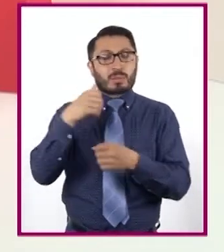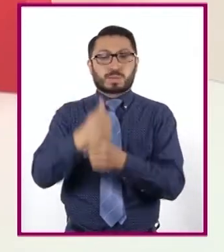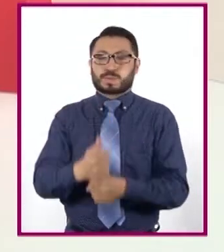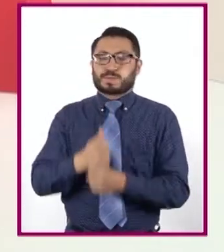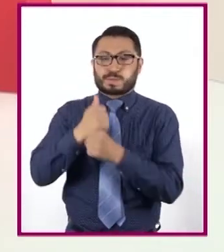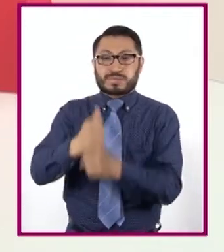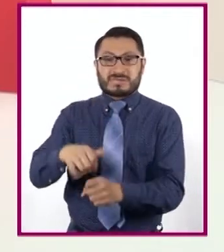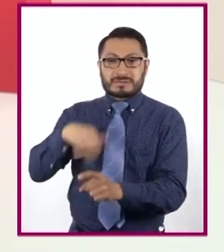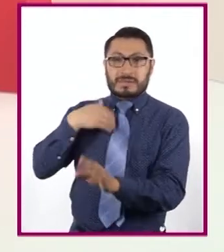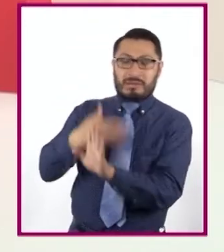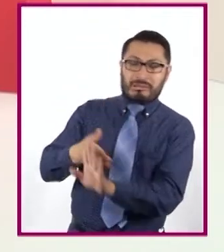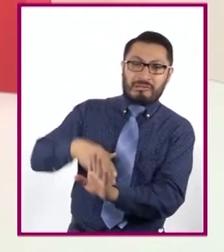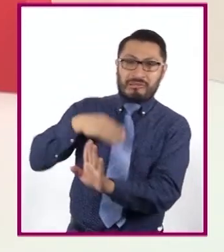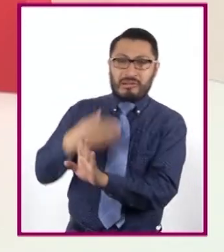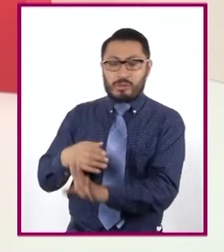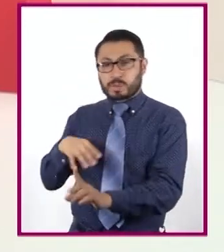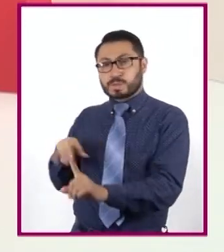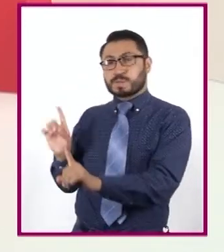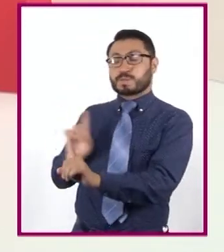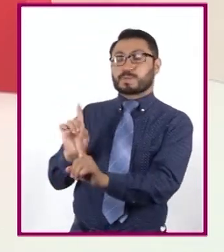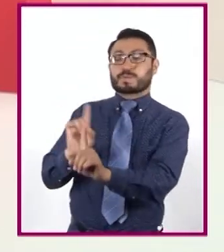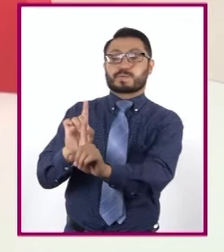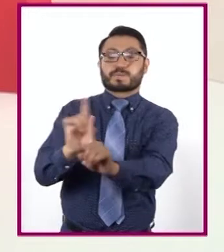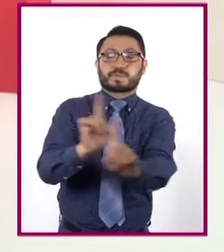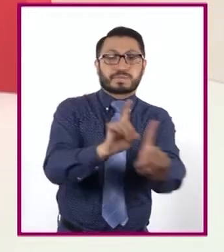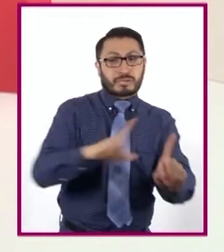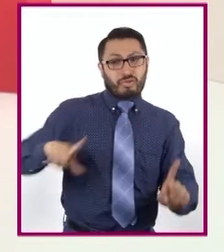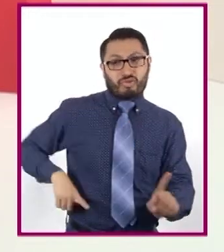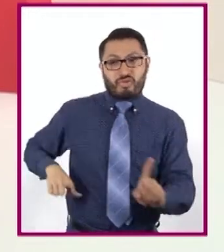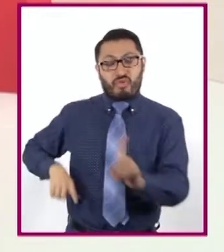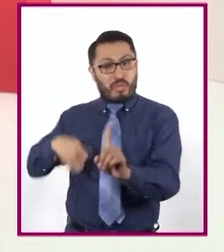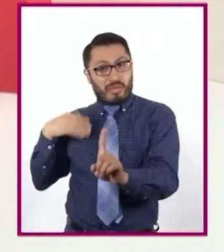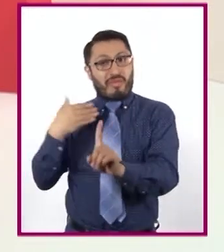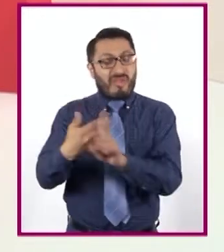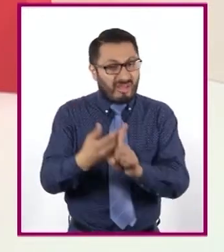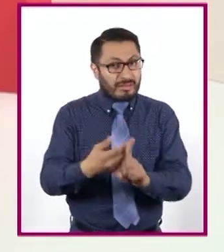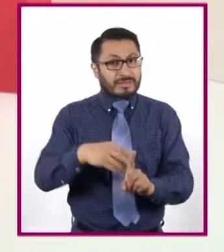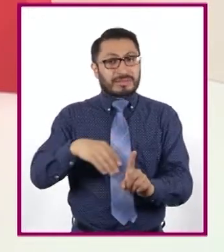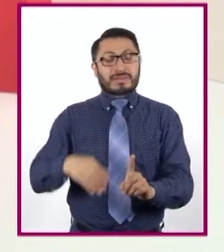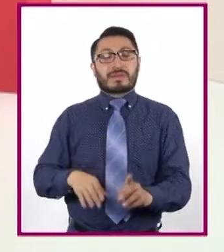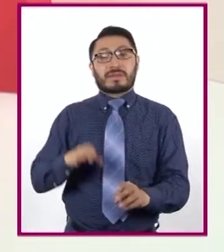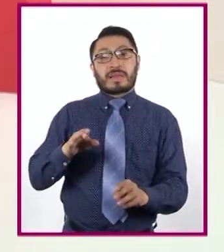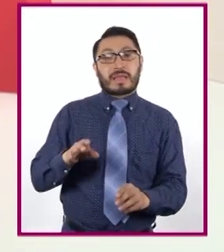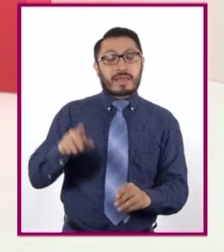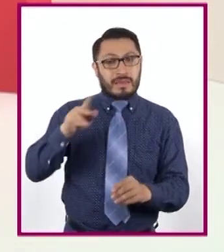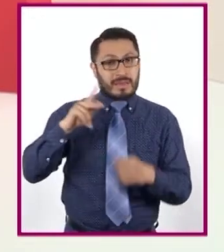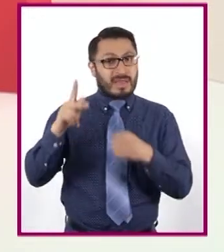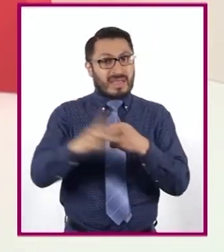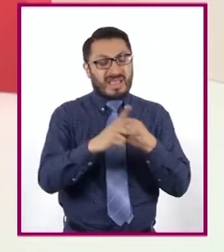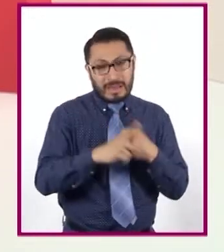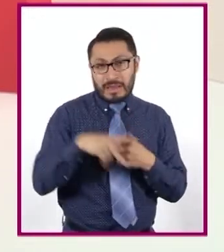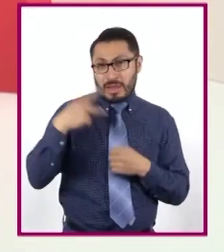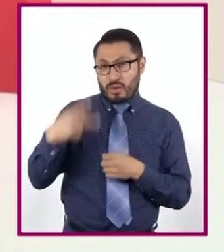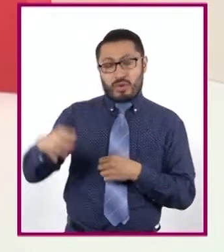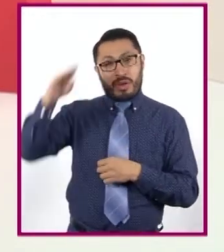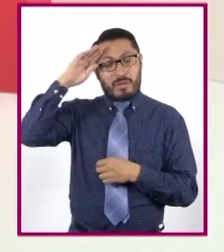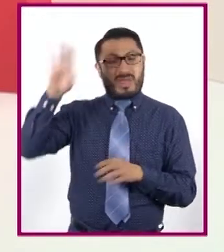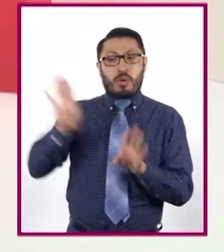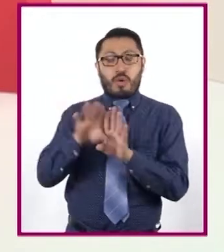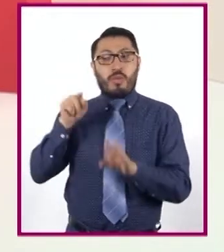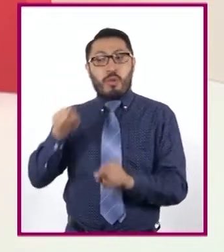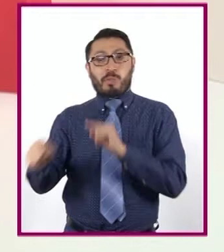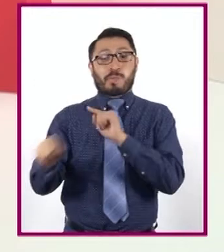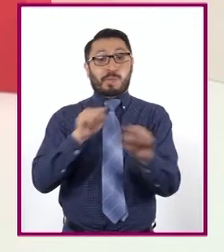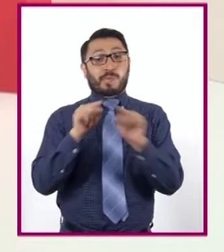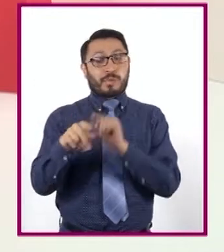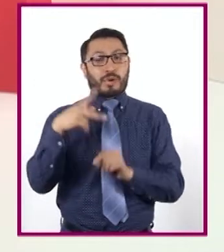acoso y persecución por su gobierno. Se pensaba que había ofendido a sus gobernantes y sus opiniones no fueron